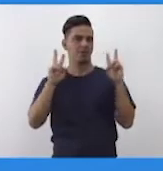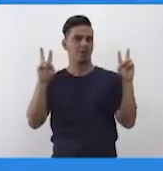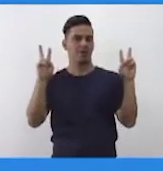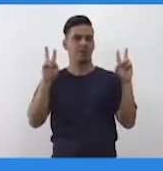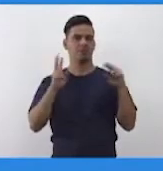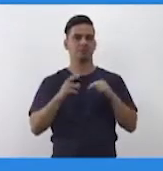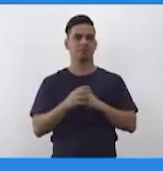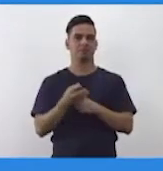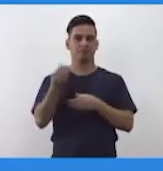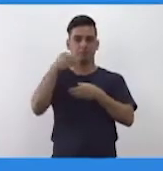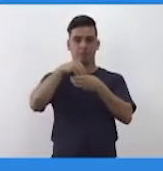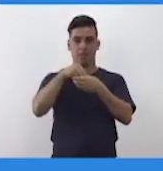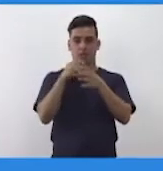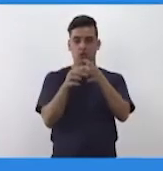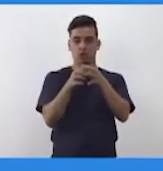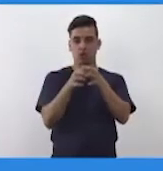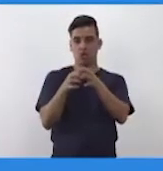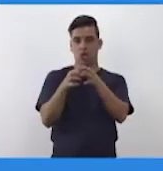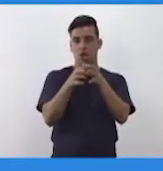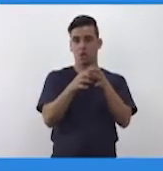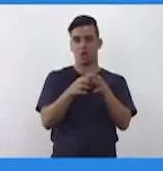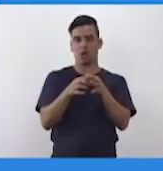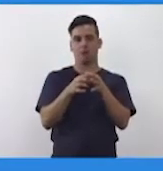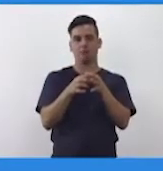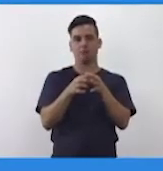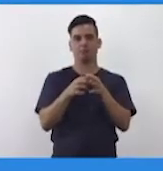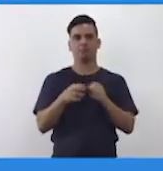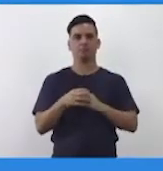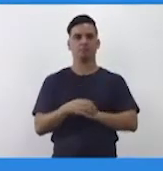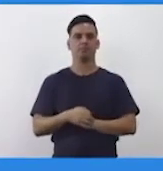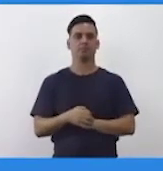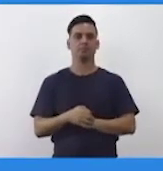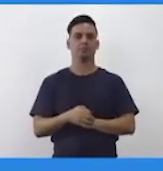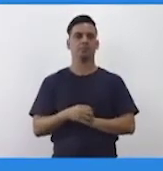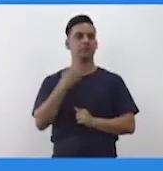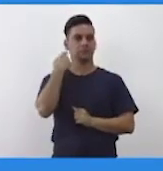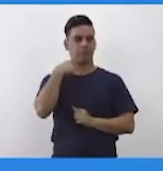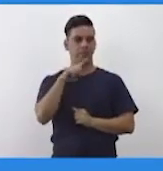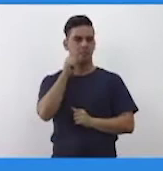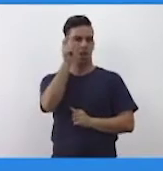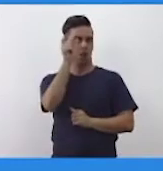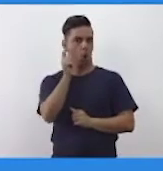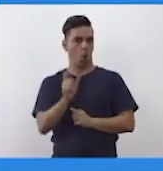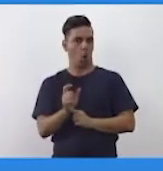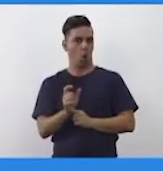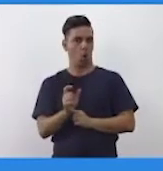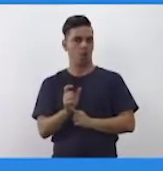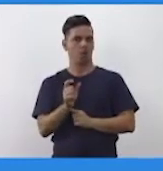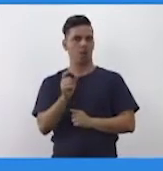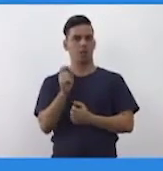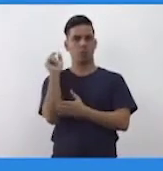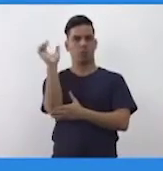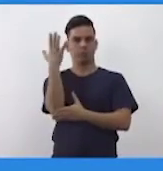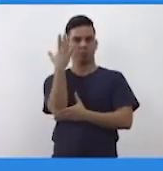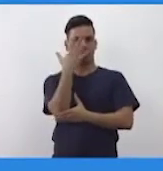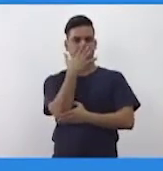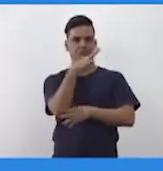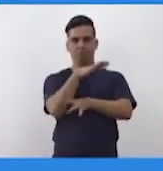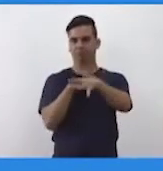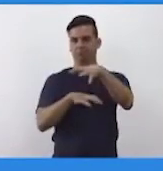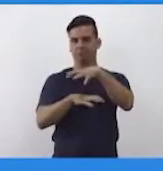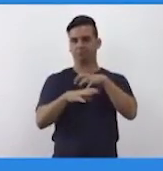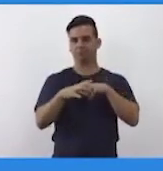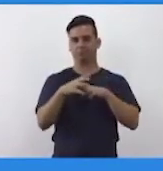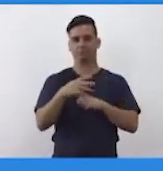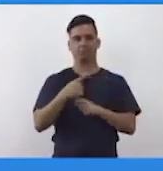de la célula y dentro del organismo. También debes de puntualizar ahí en tu libreta de